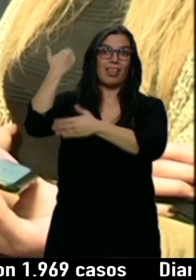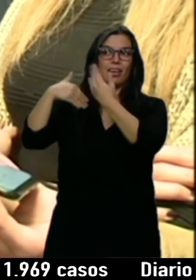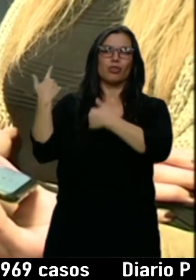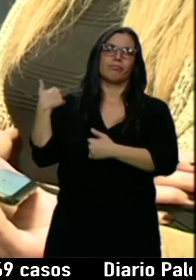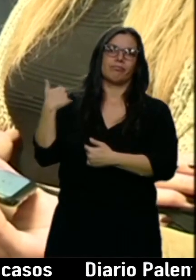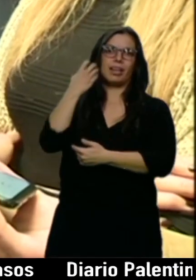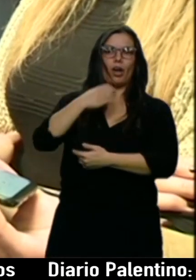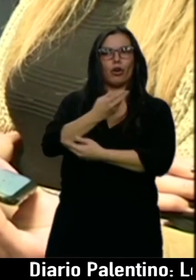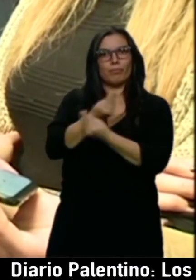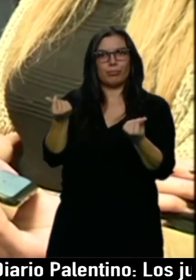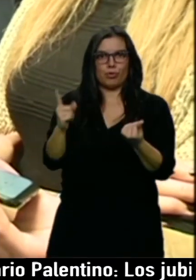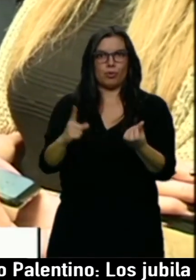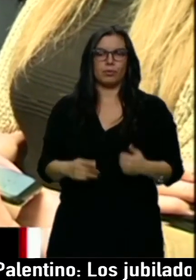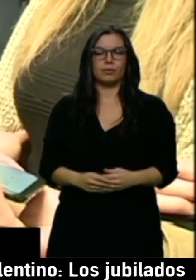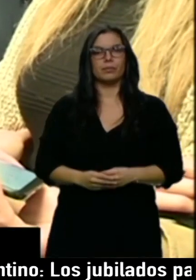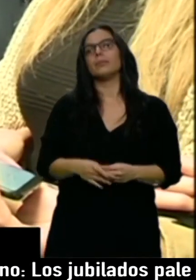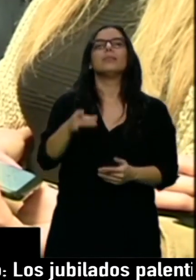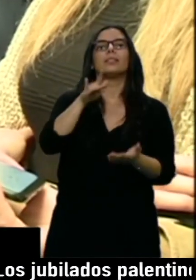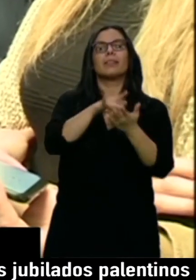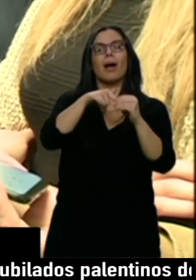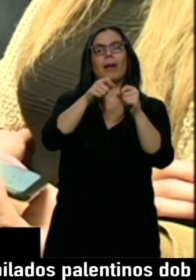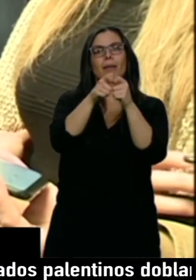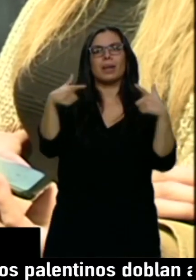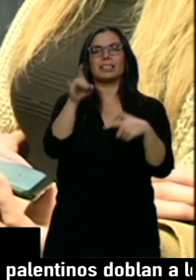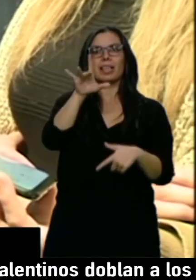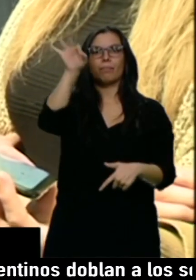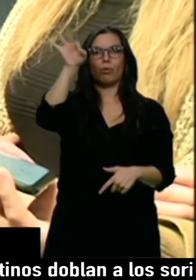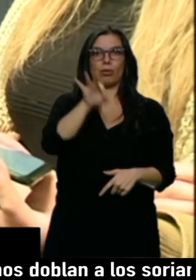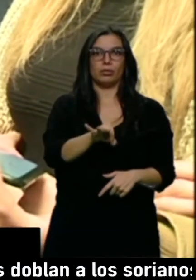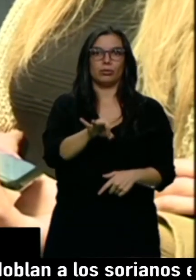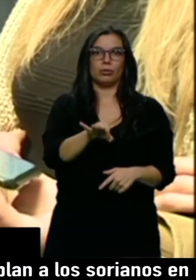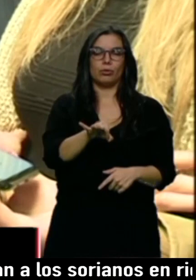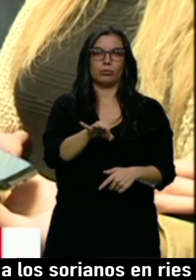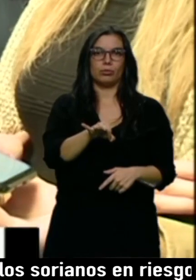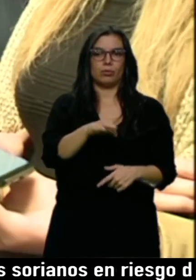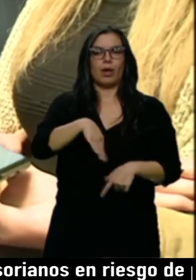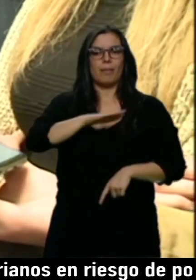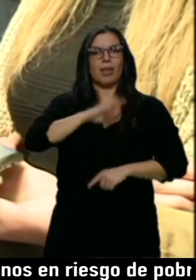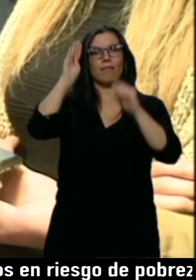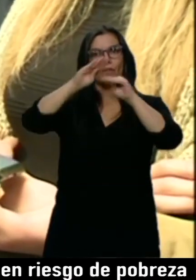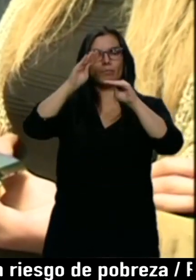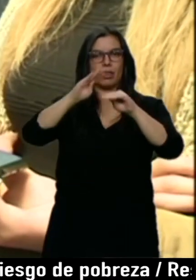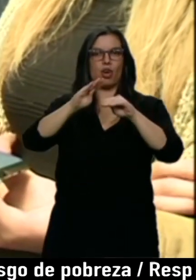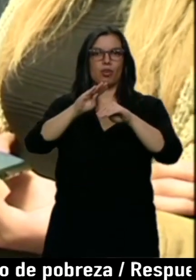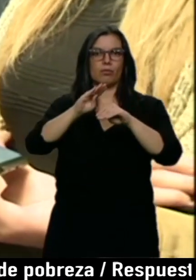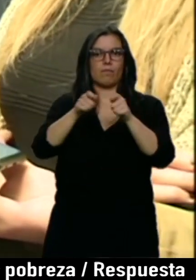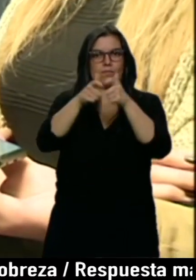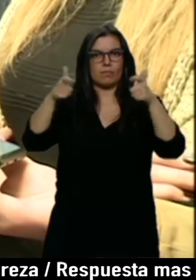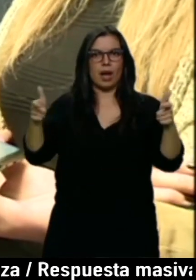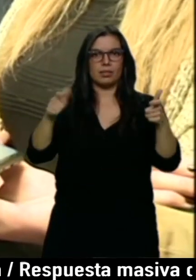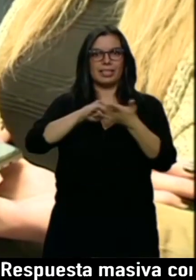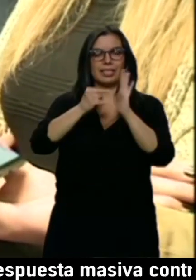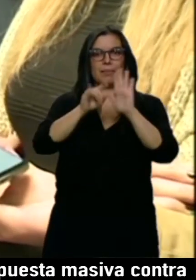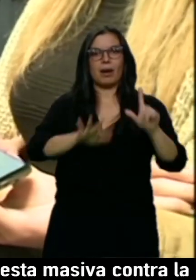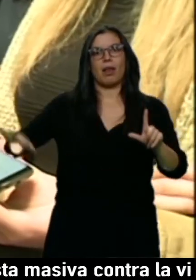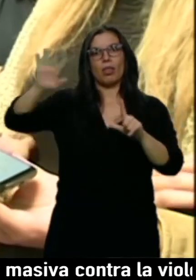Habremos incrementado un 15% la capacidad de formación de nuestro Sistema Nacional de Salud. Aquí